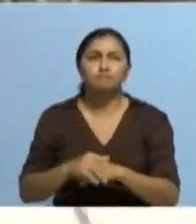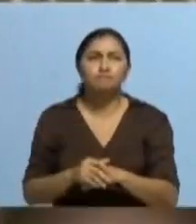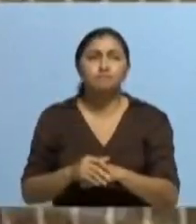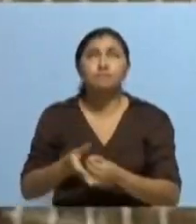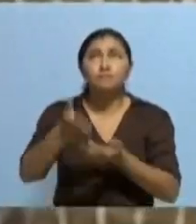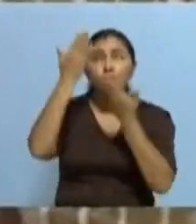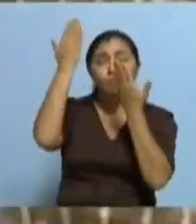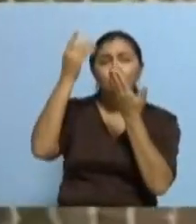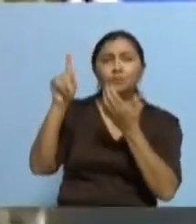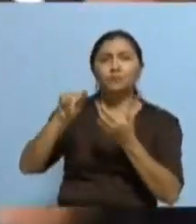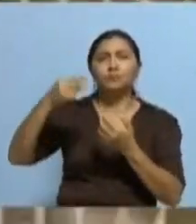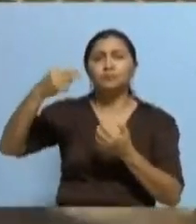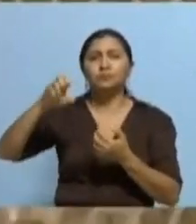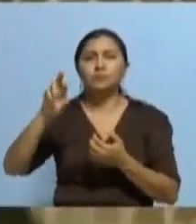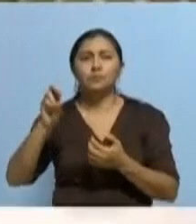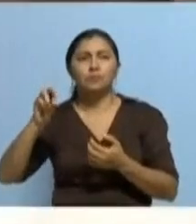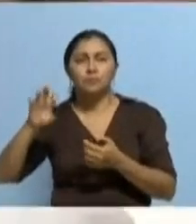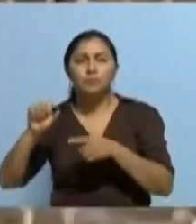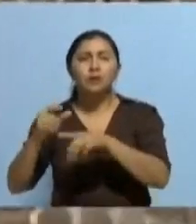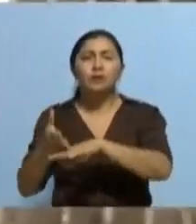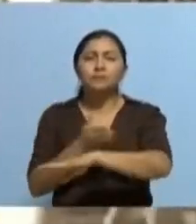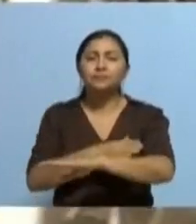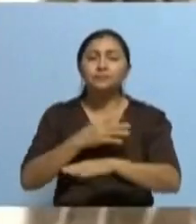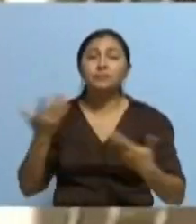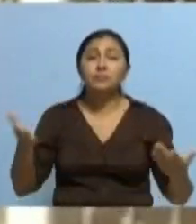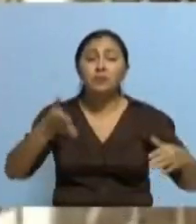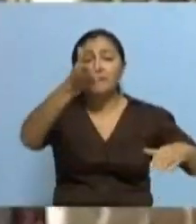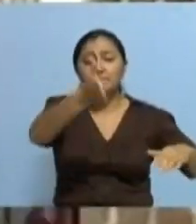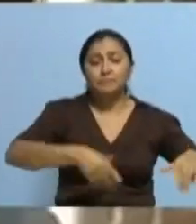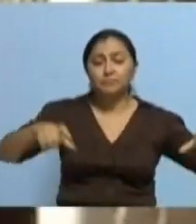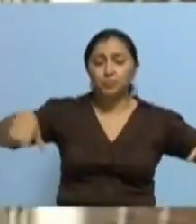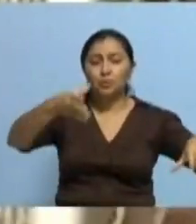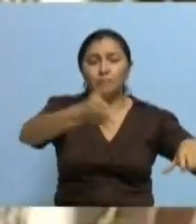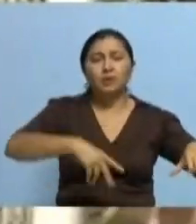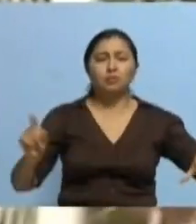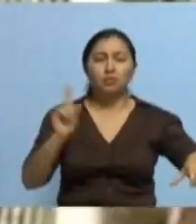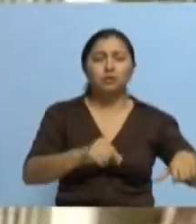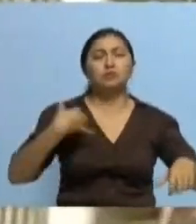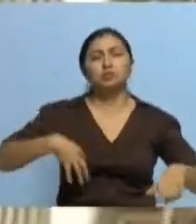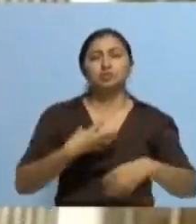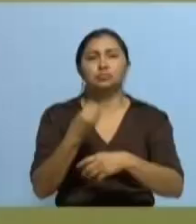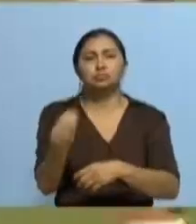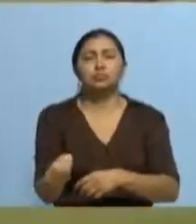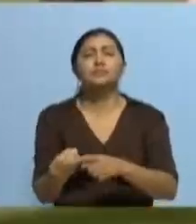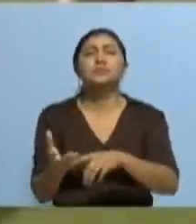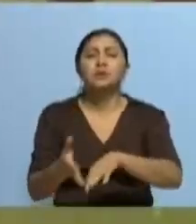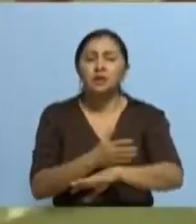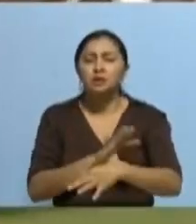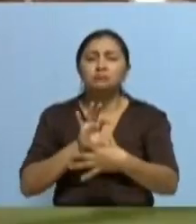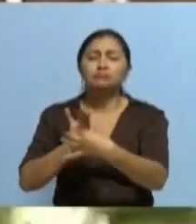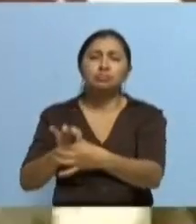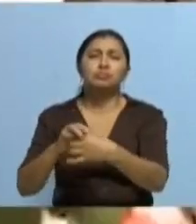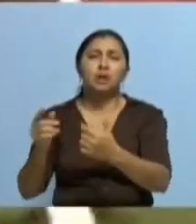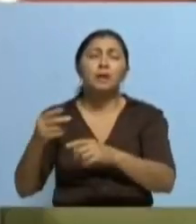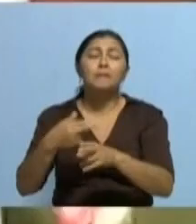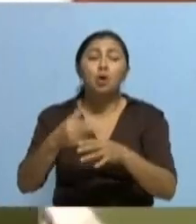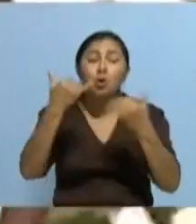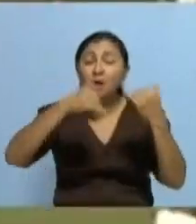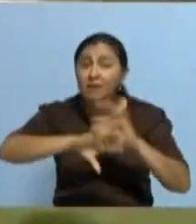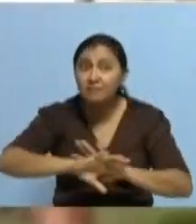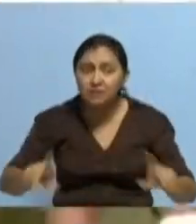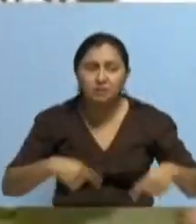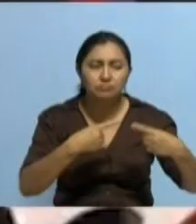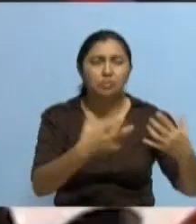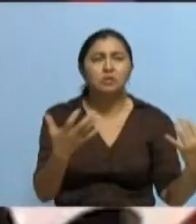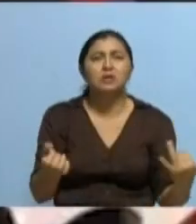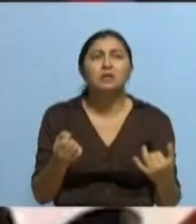Sherman Cárdenas, mediocampista de Junior, manifestó su deseo de ser inicialista en la quinta fecha de la liga frente a Once Caldas y cumplir sus primeros minutos